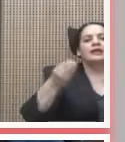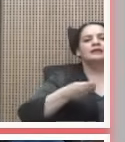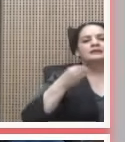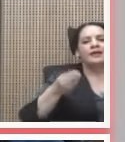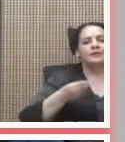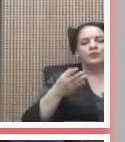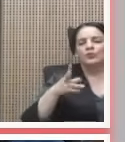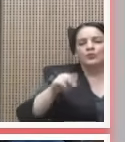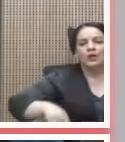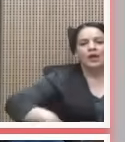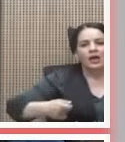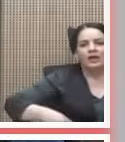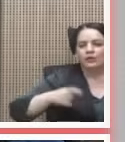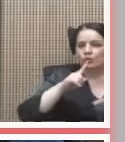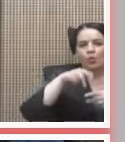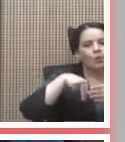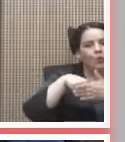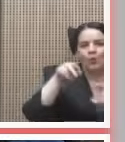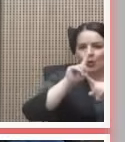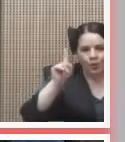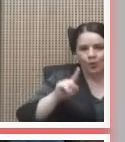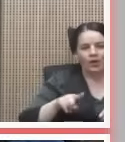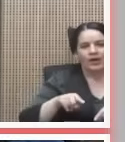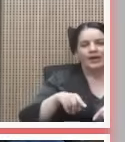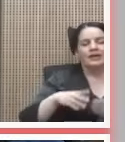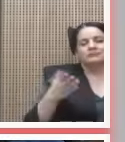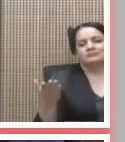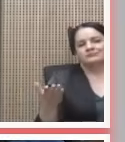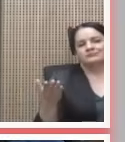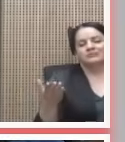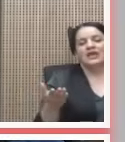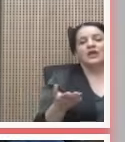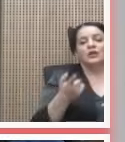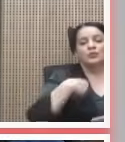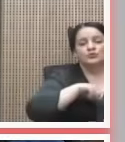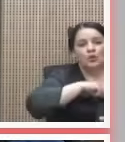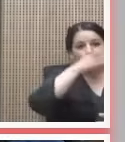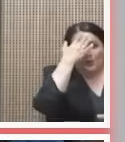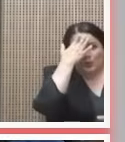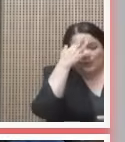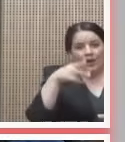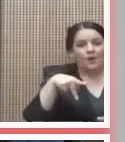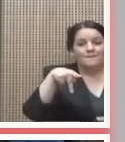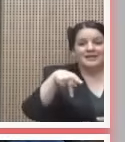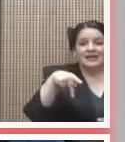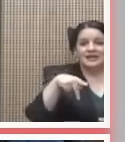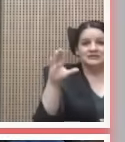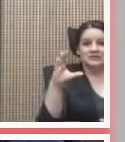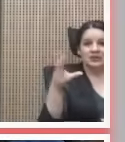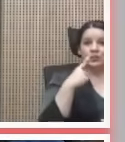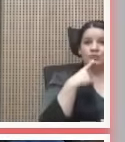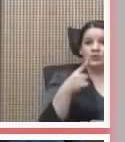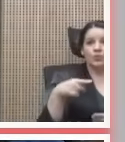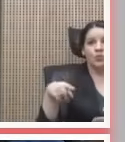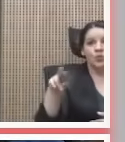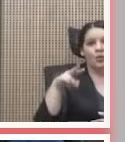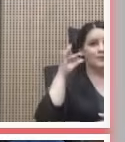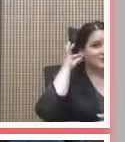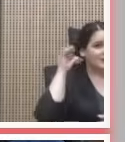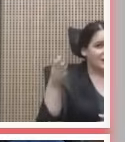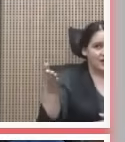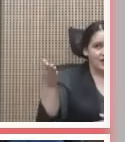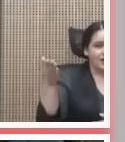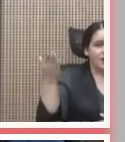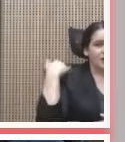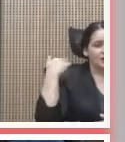gana. Nosotros estamos preocupados. Ahora la compañera Pilar Cisneros dijo, estamos gastando y